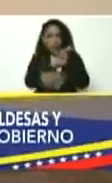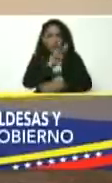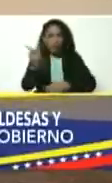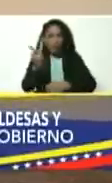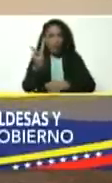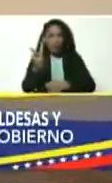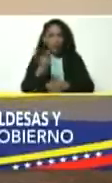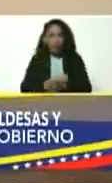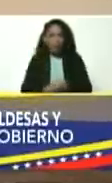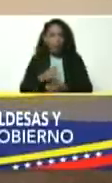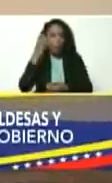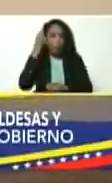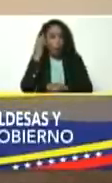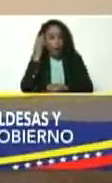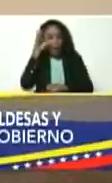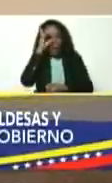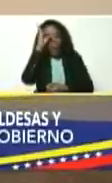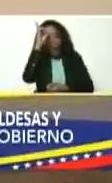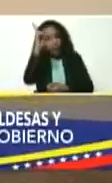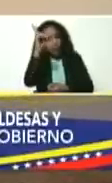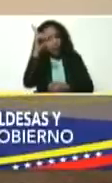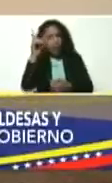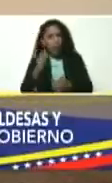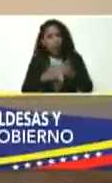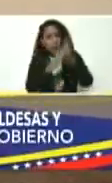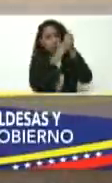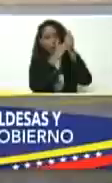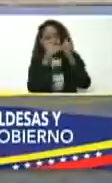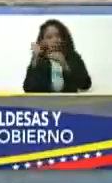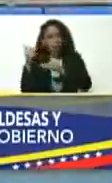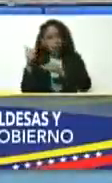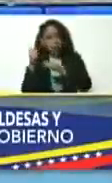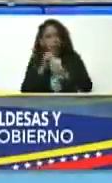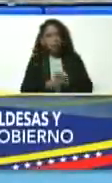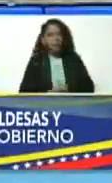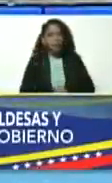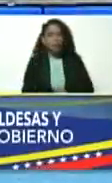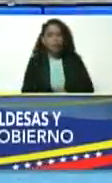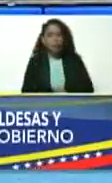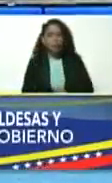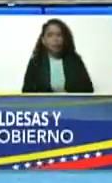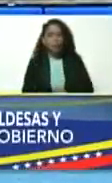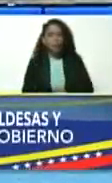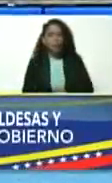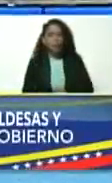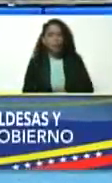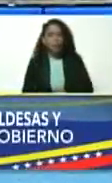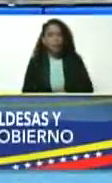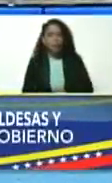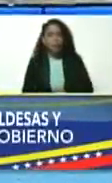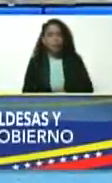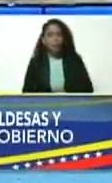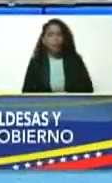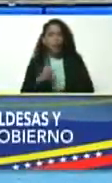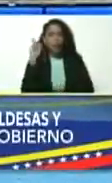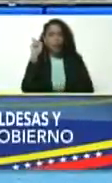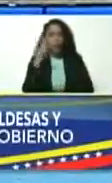nuestra vicepresidenta del cielo ina rodríguez gómez está